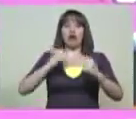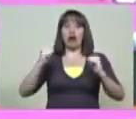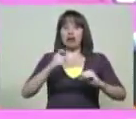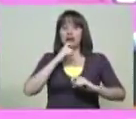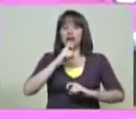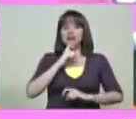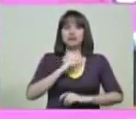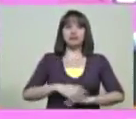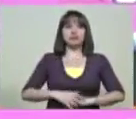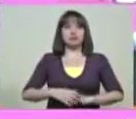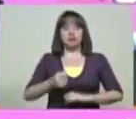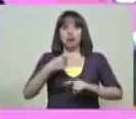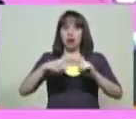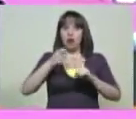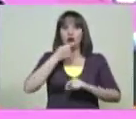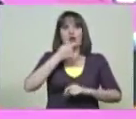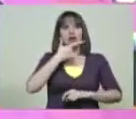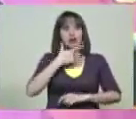bonita